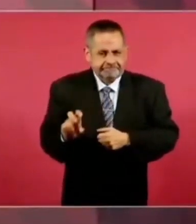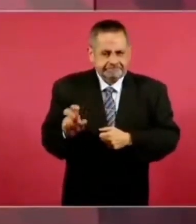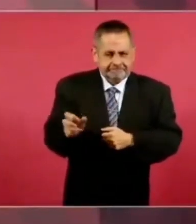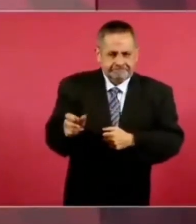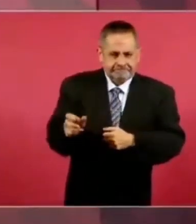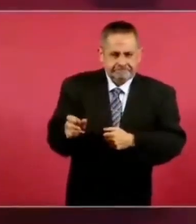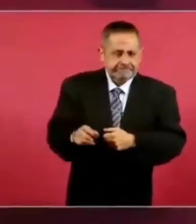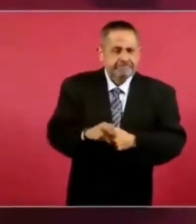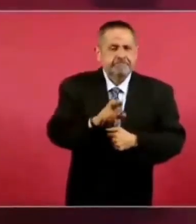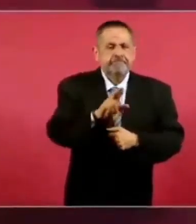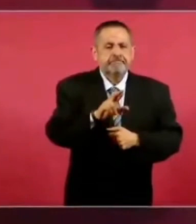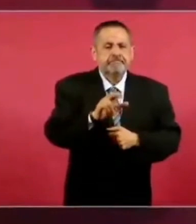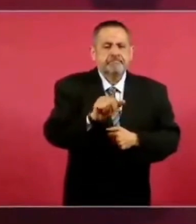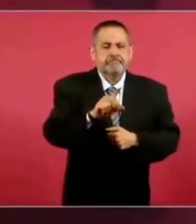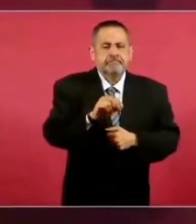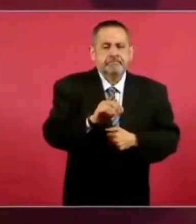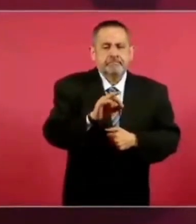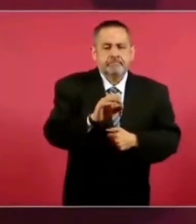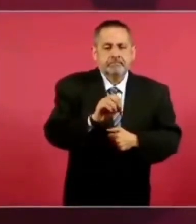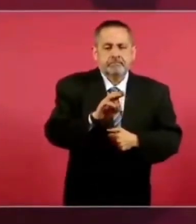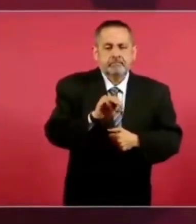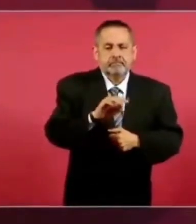Radio Fórmula,